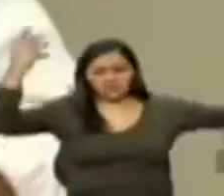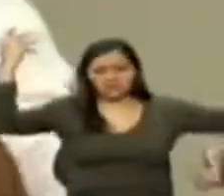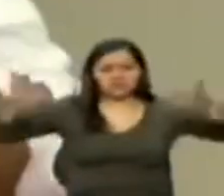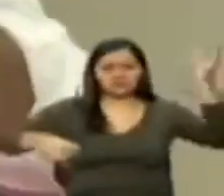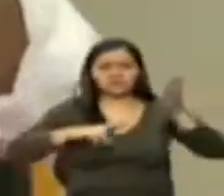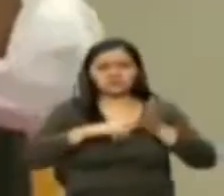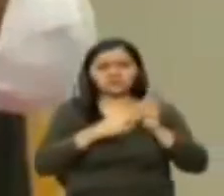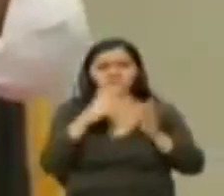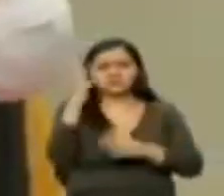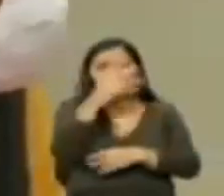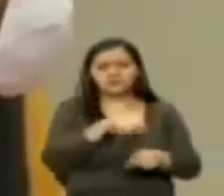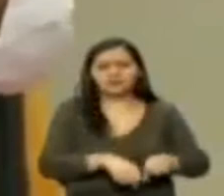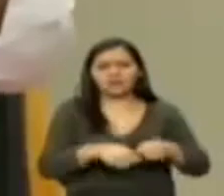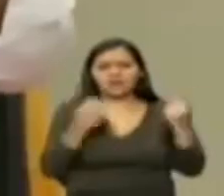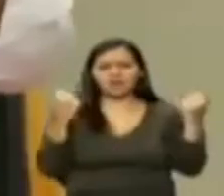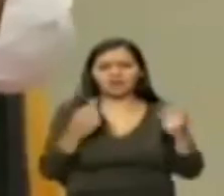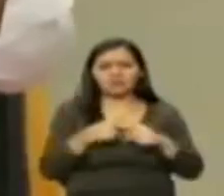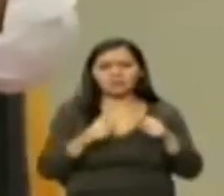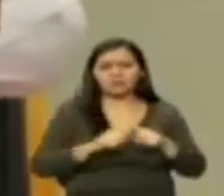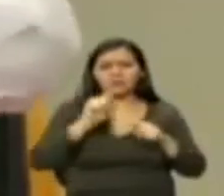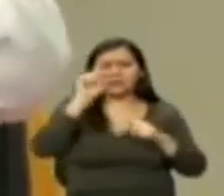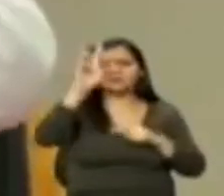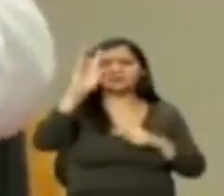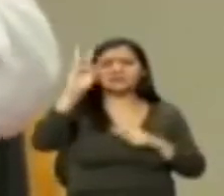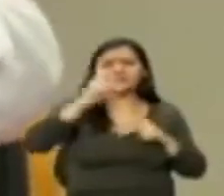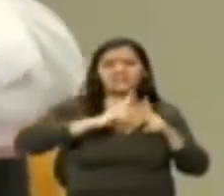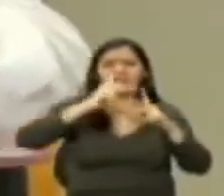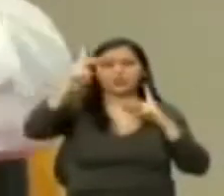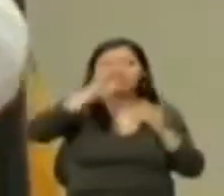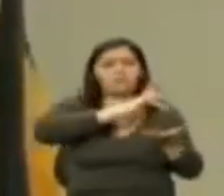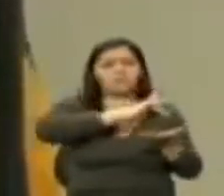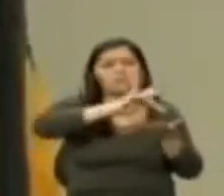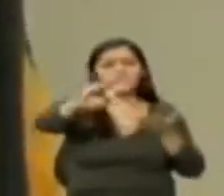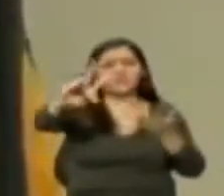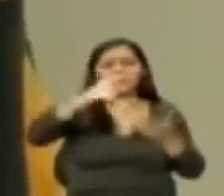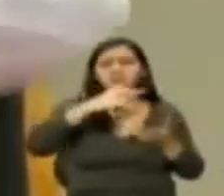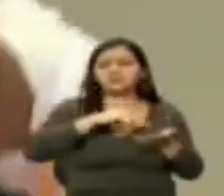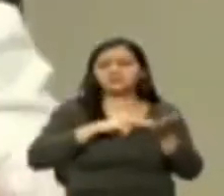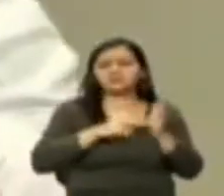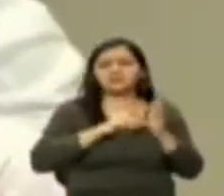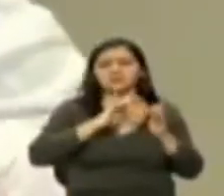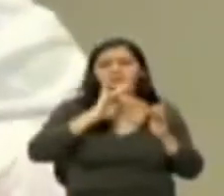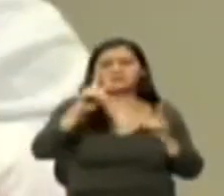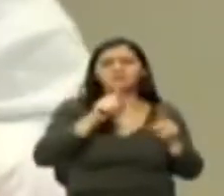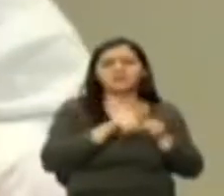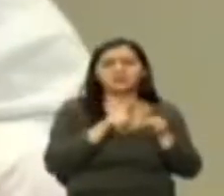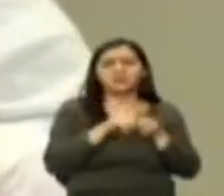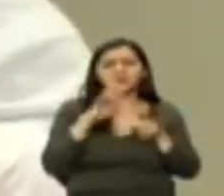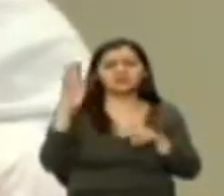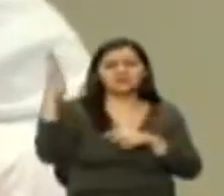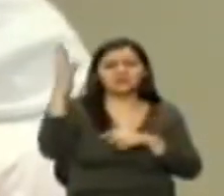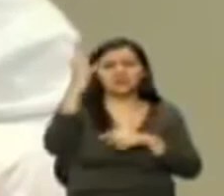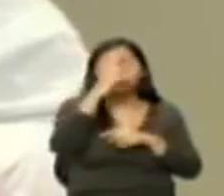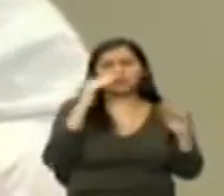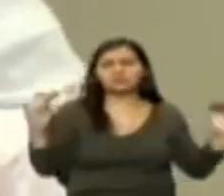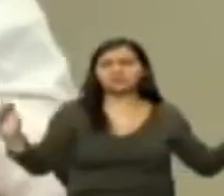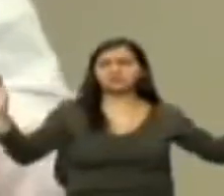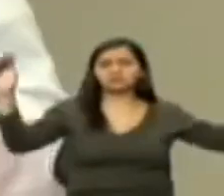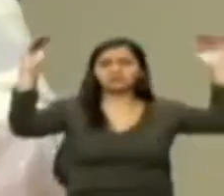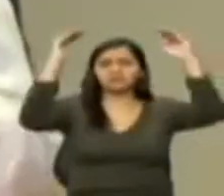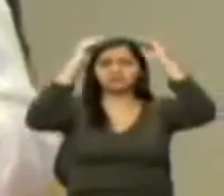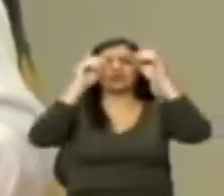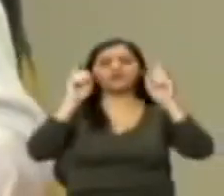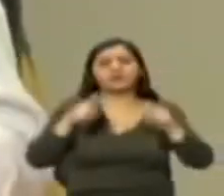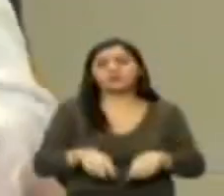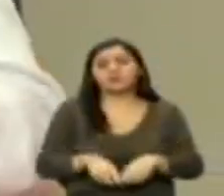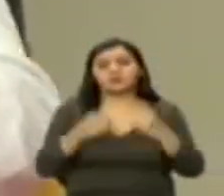Y faltan 5 o 6 kilómetros donde no hay nada, solo hay una trocha de esas, de la selva, ¿no? Senderos. Que hay que